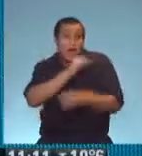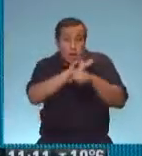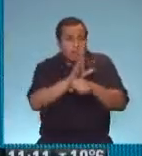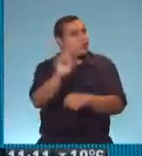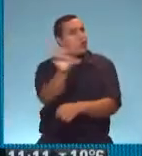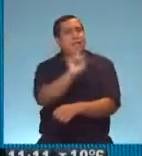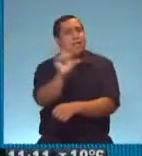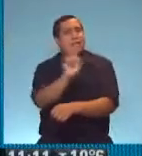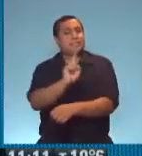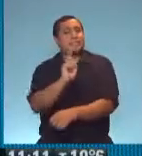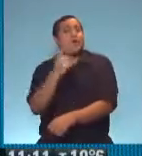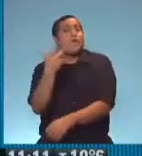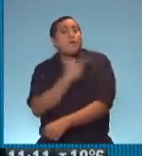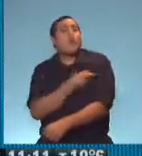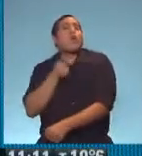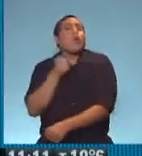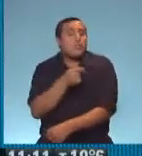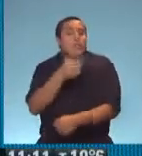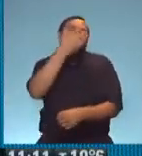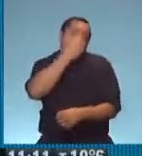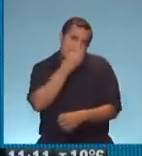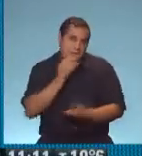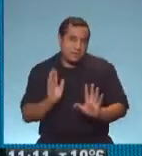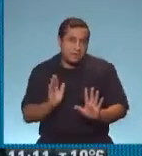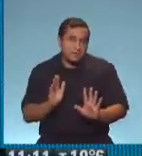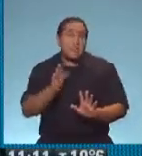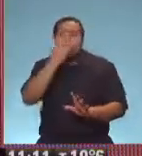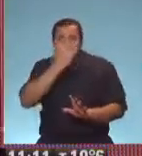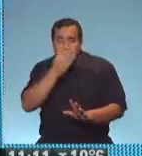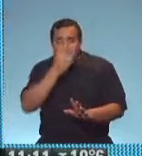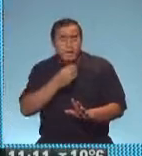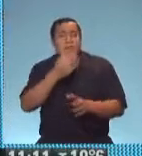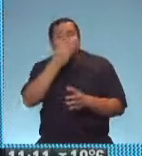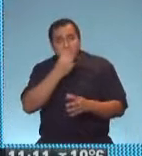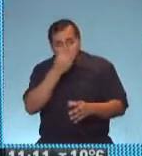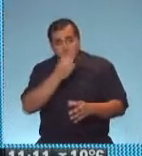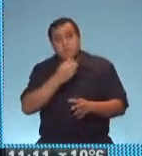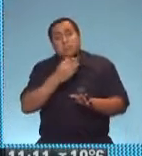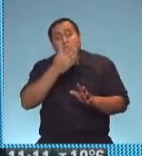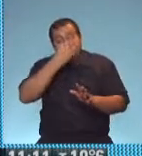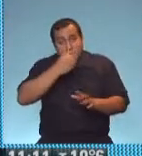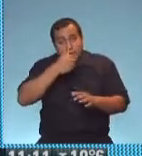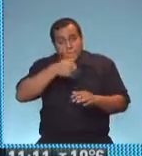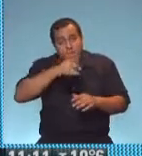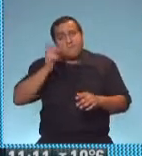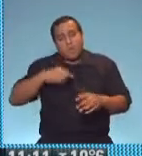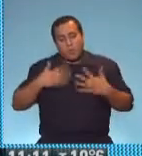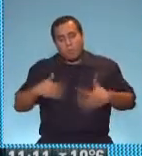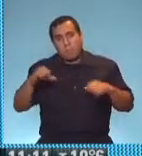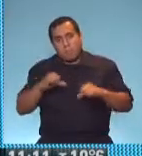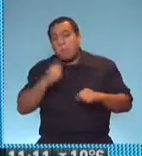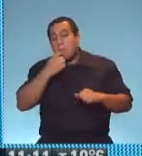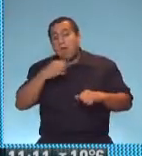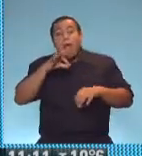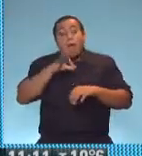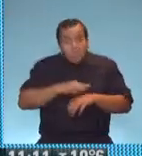lo sabemos, es una vacunación contra un tipo de gripe que genera muchas morbilidades, y si nosotros nos enfermamos por